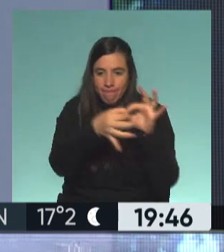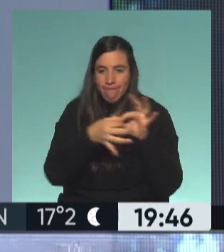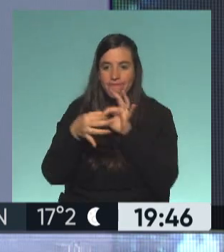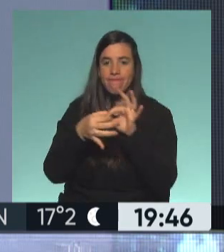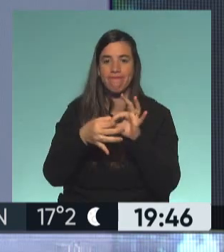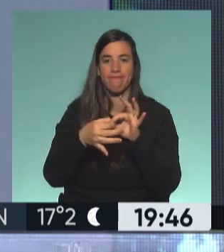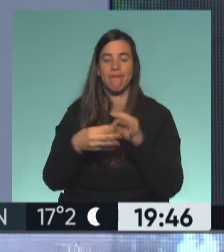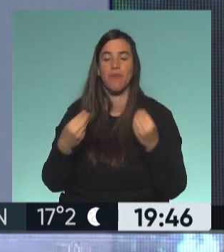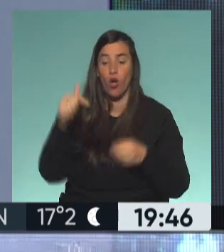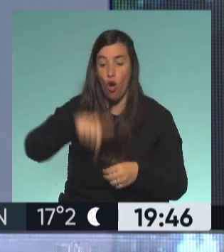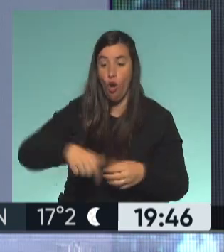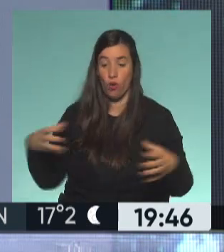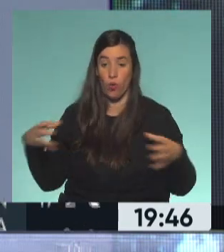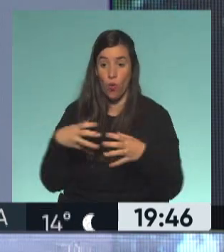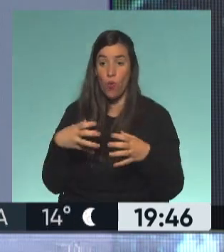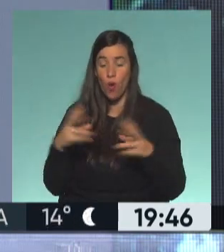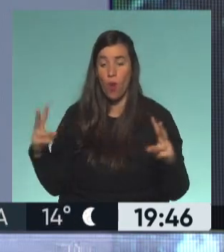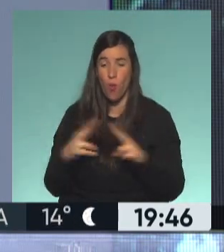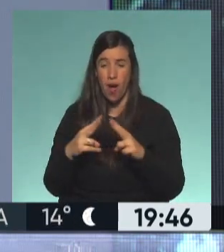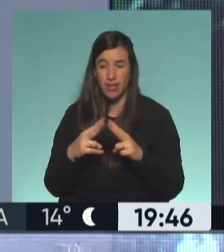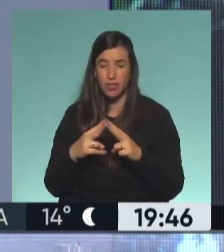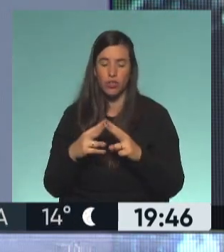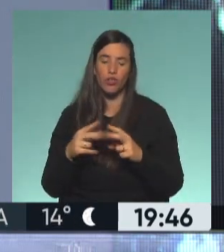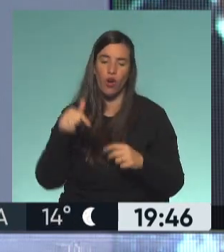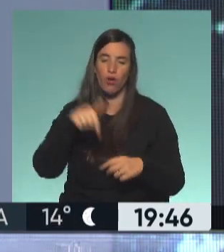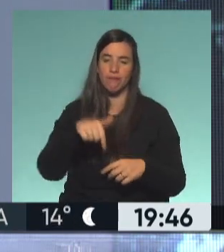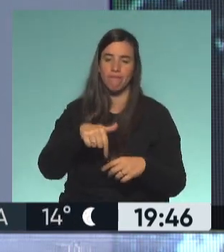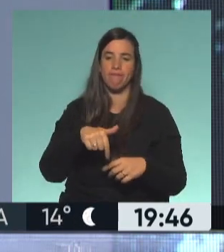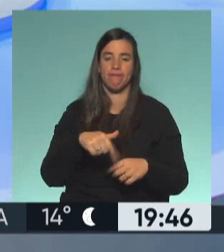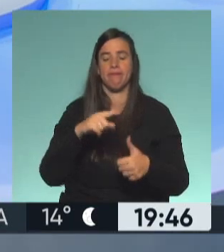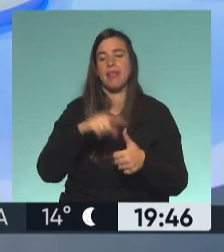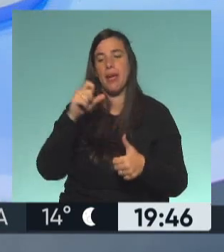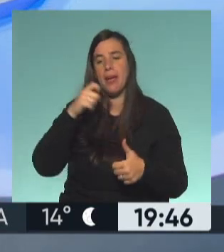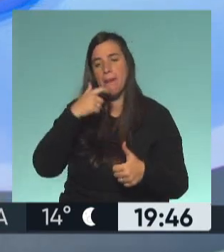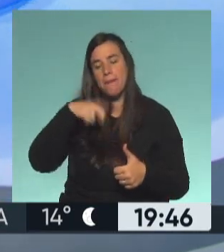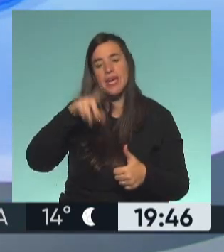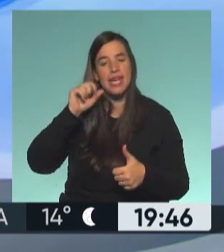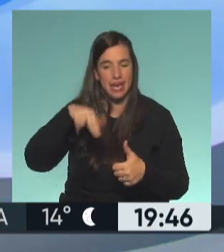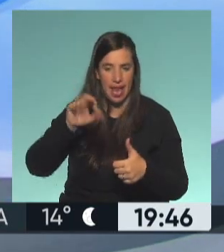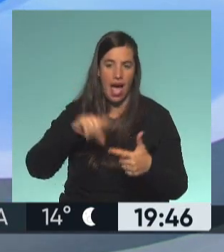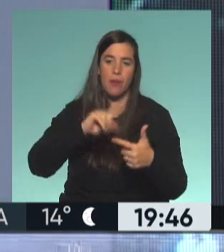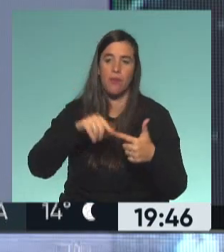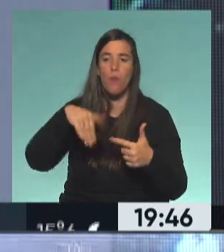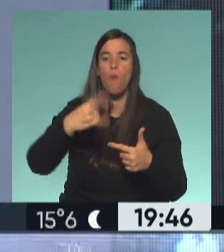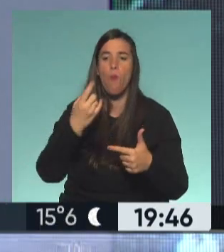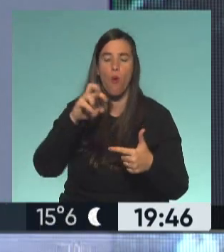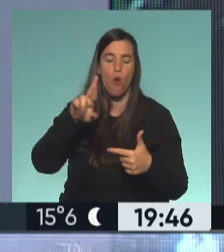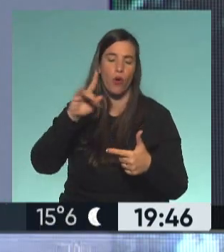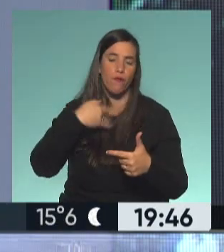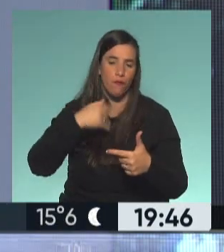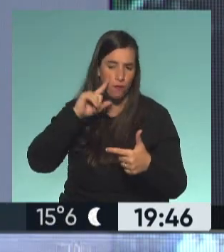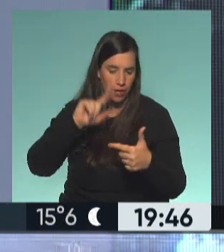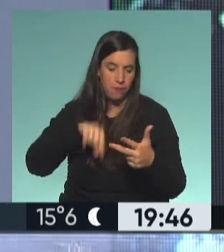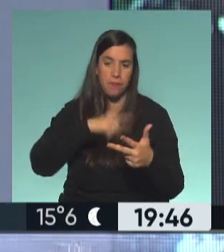de Economía de los distintos precandidatos del espacio de la oposición. Allí lo tuviste a La Espina, a Ricardo López Murphy, a Lacunza.